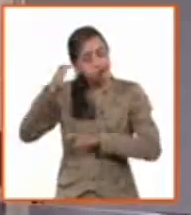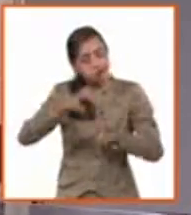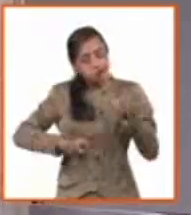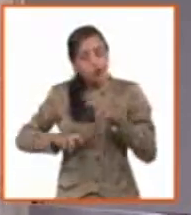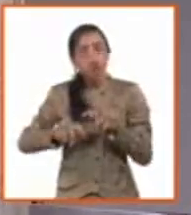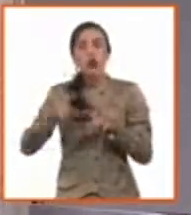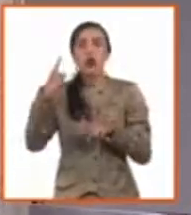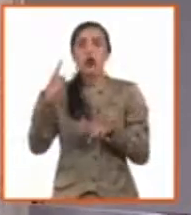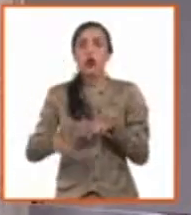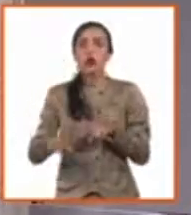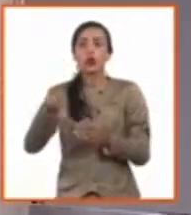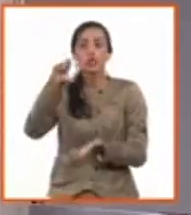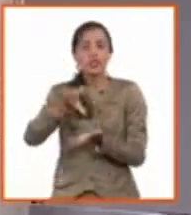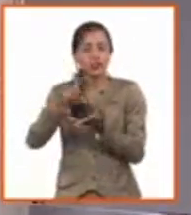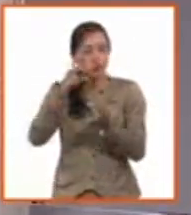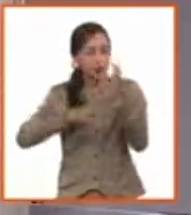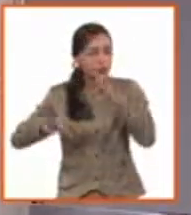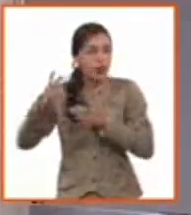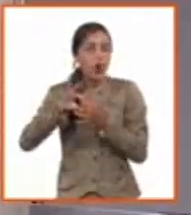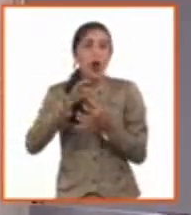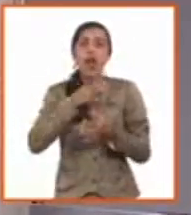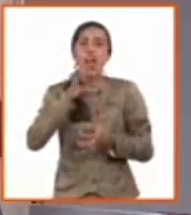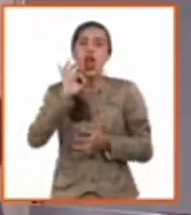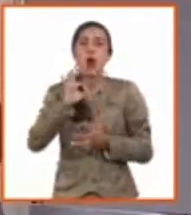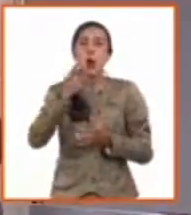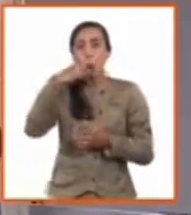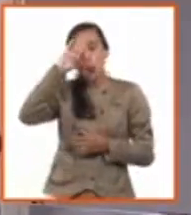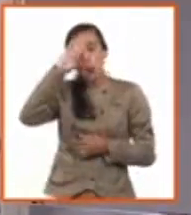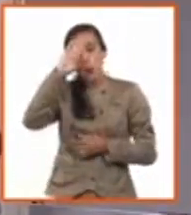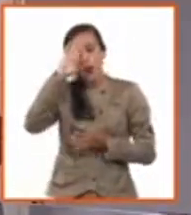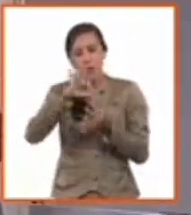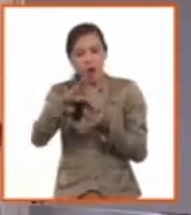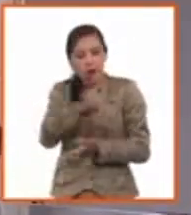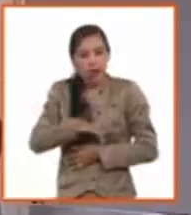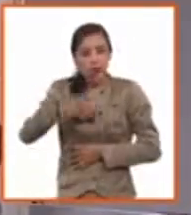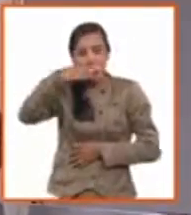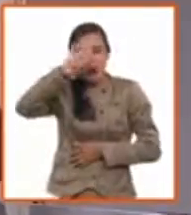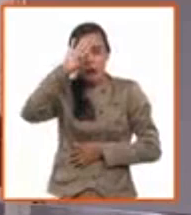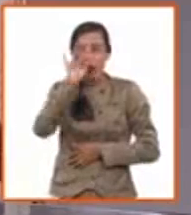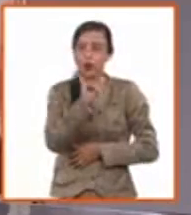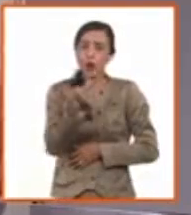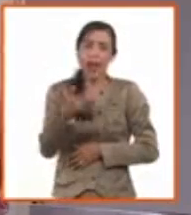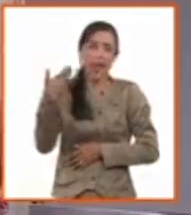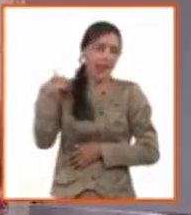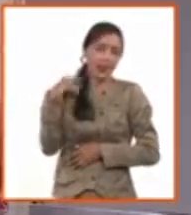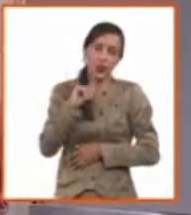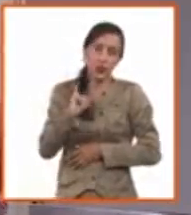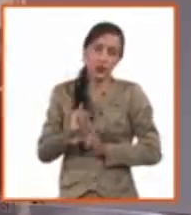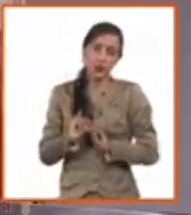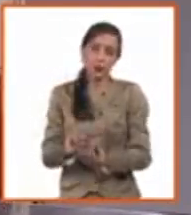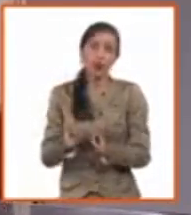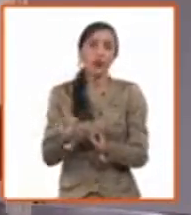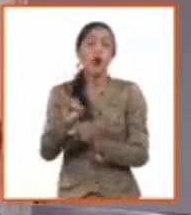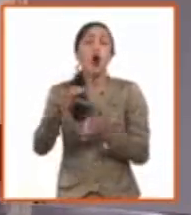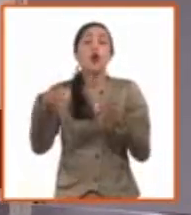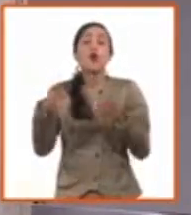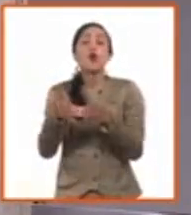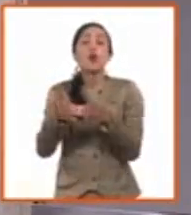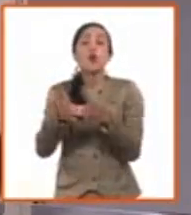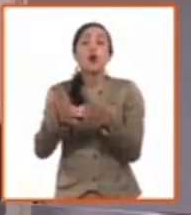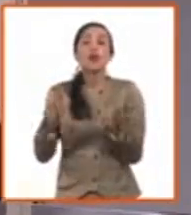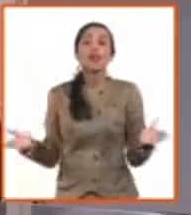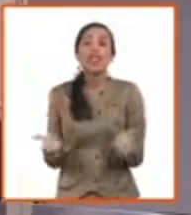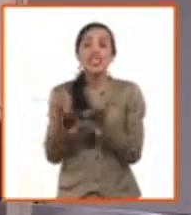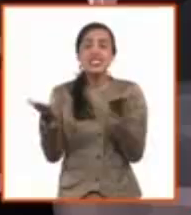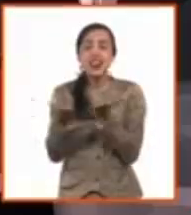tenemos centro de investigaciones o cuba sin pro porque ahorita no mencioné cuando hablamos de los actores que además existen grupos de desarrollo